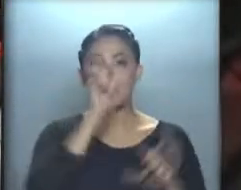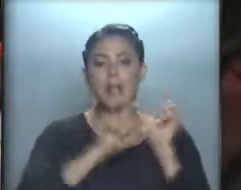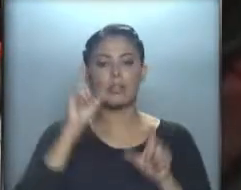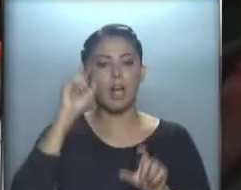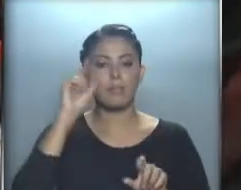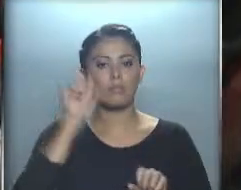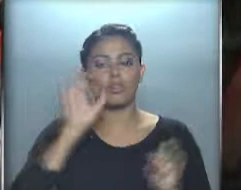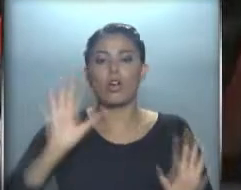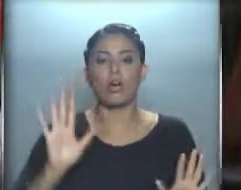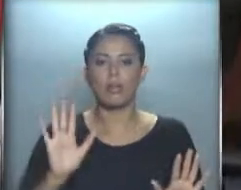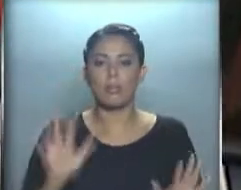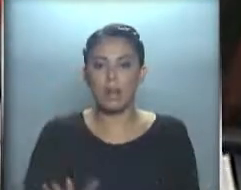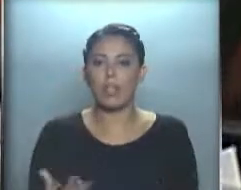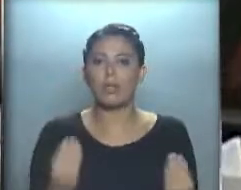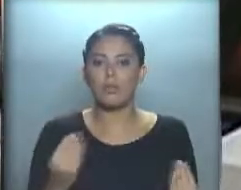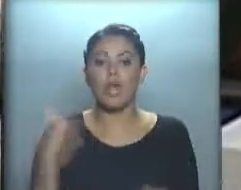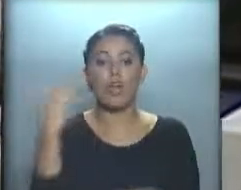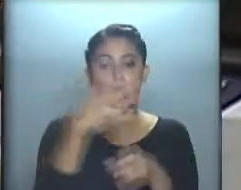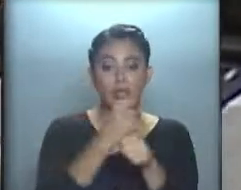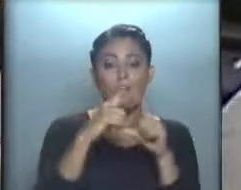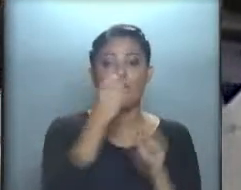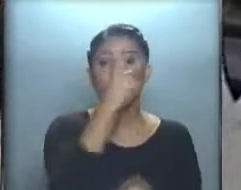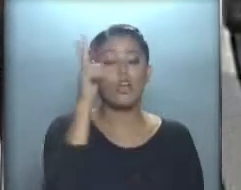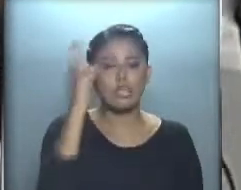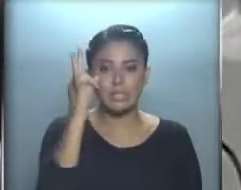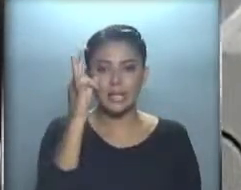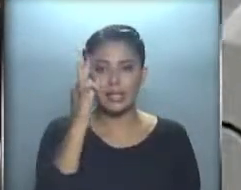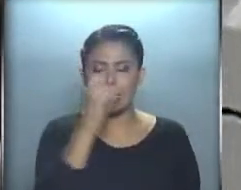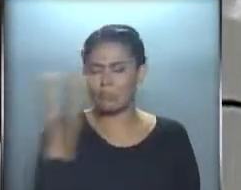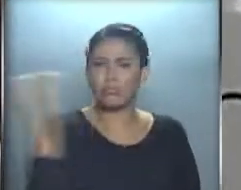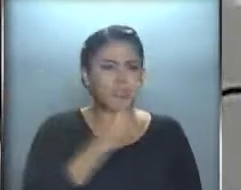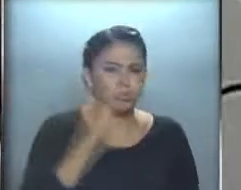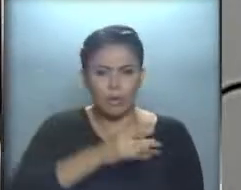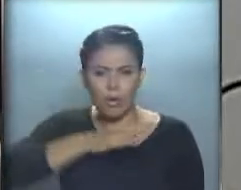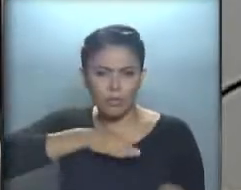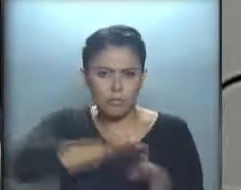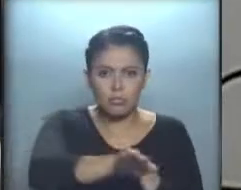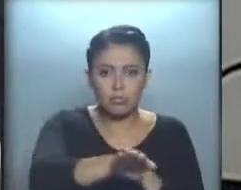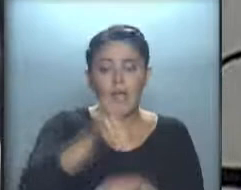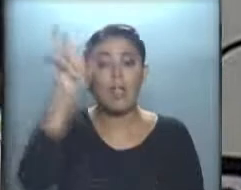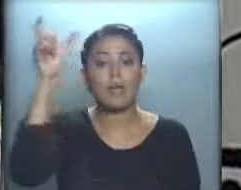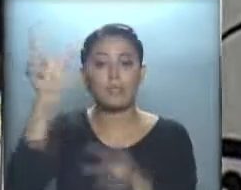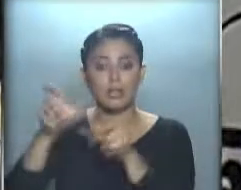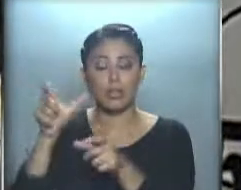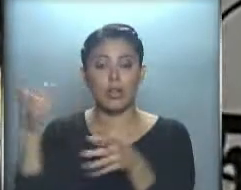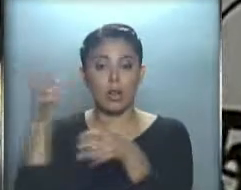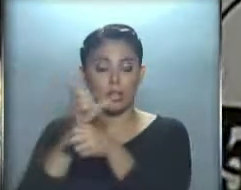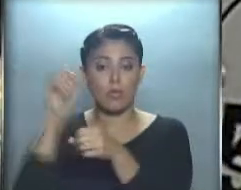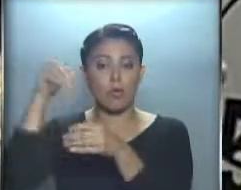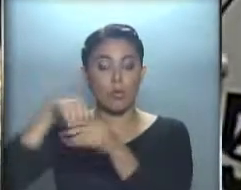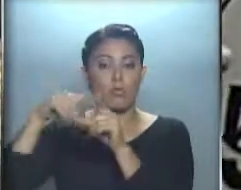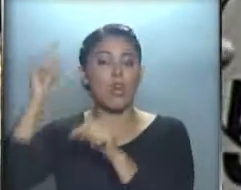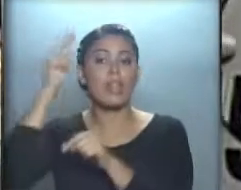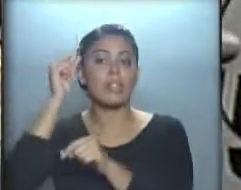estado de shock porque uno de los colectivos el 180 venía muy muy rápido y la gente del 39 que fue la gente